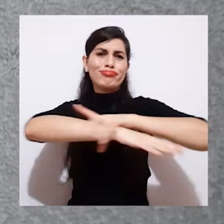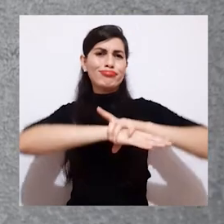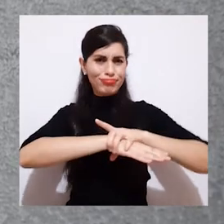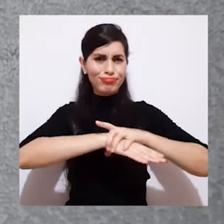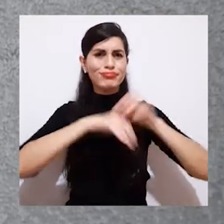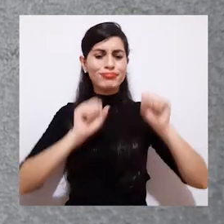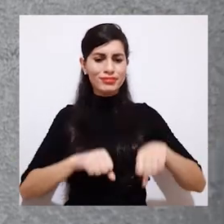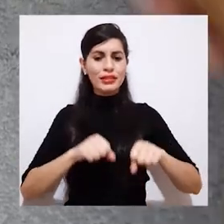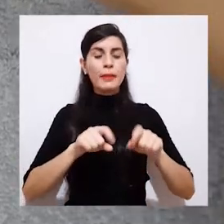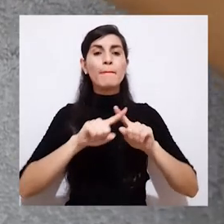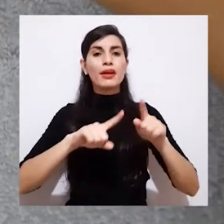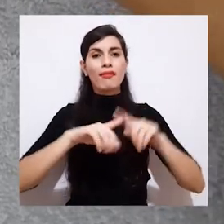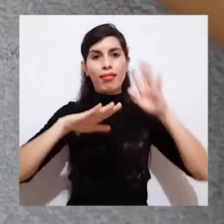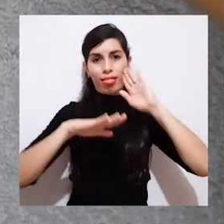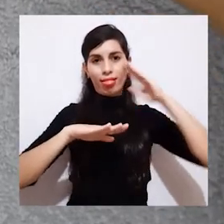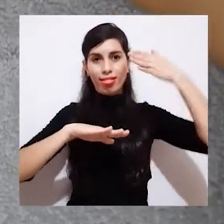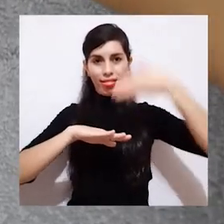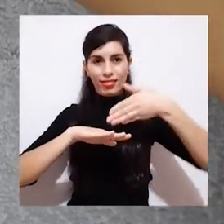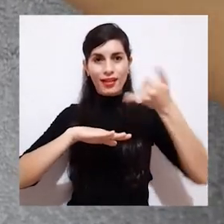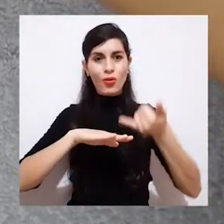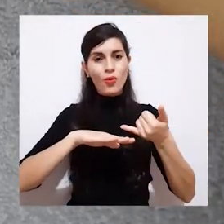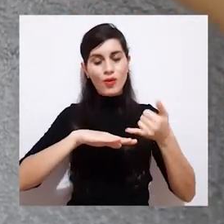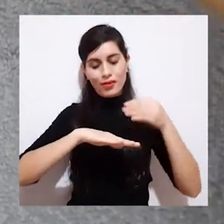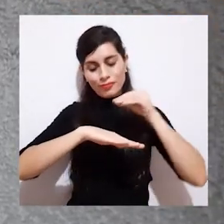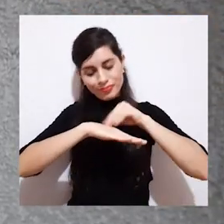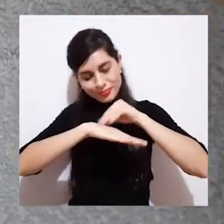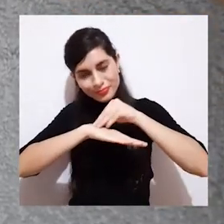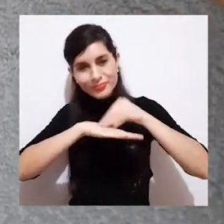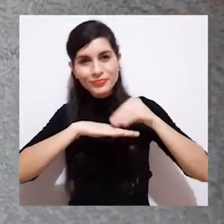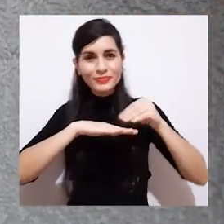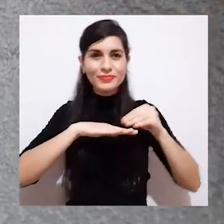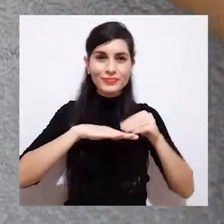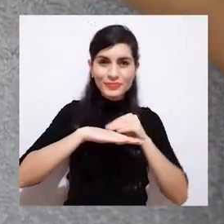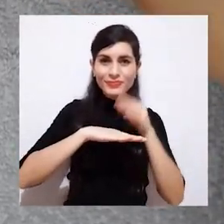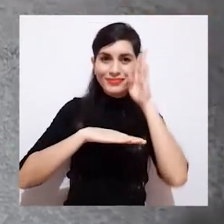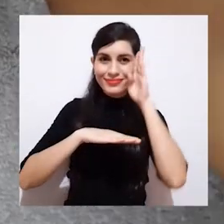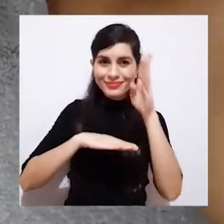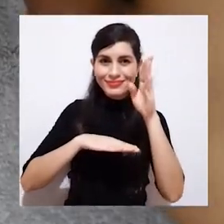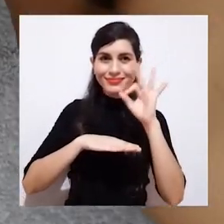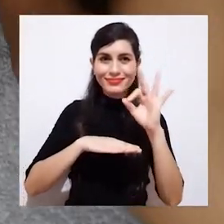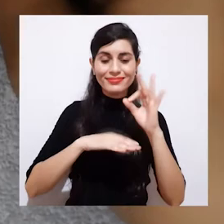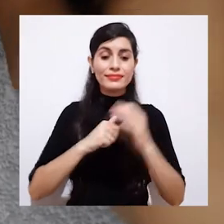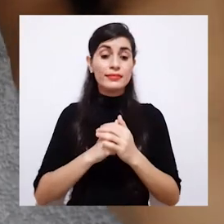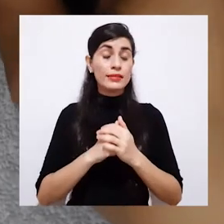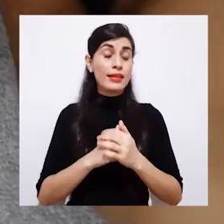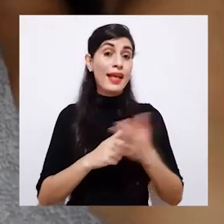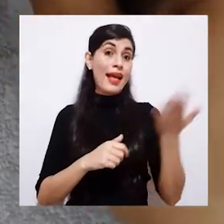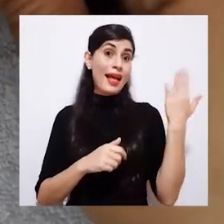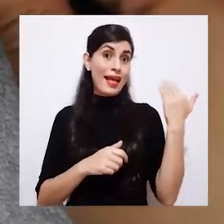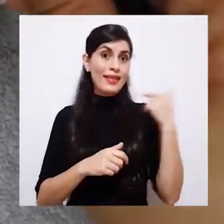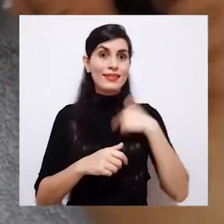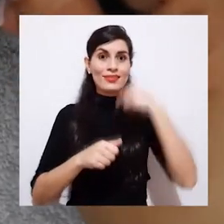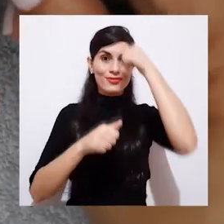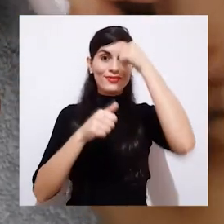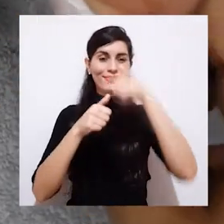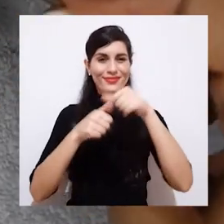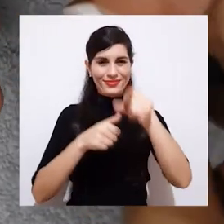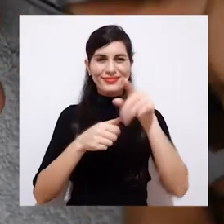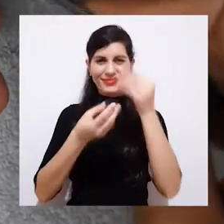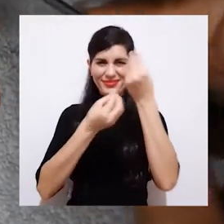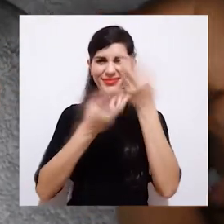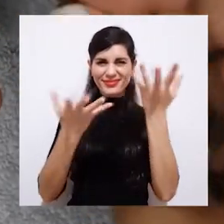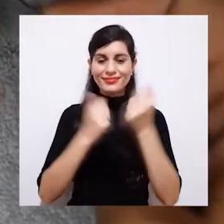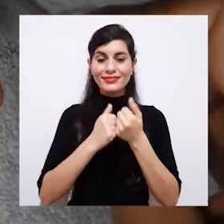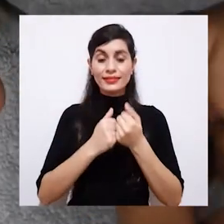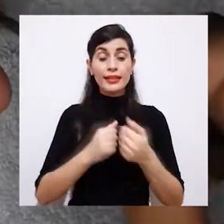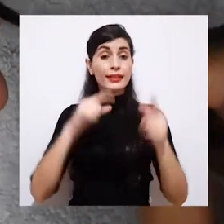el día de hoy me estoy enfocando en una sola parte más pequeña para mayor concentración. Recuerden que, como les mencioné, para enfocarme más en